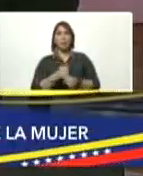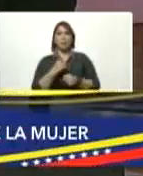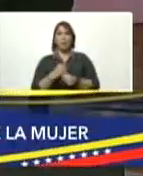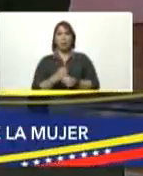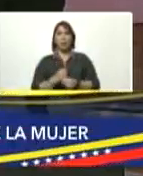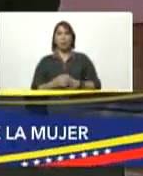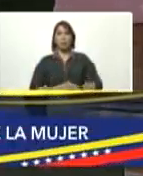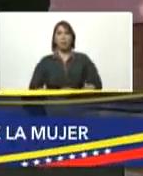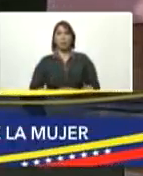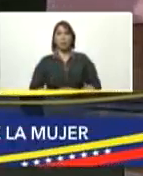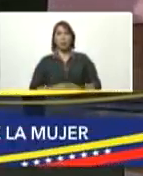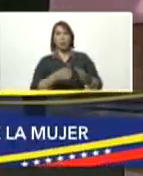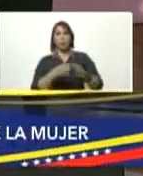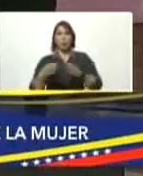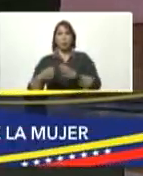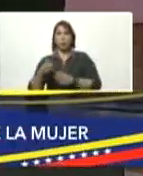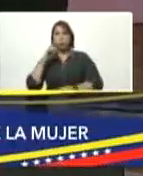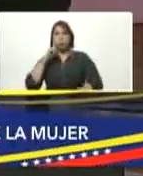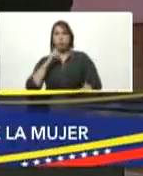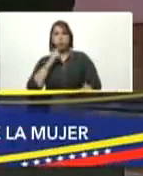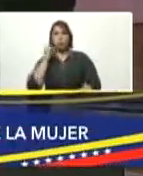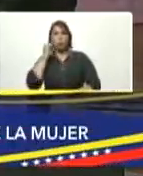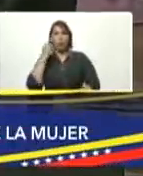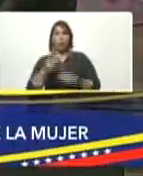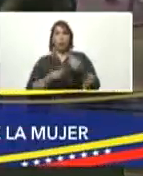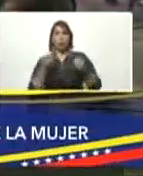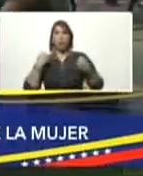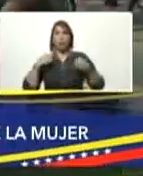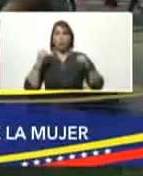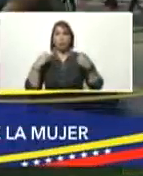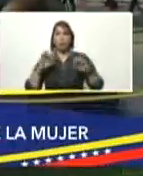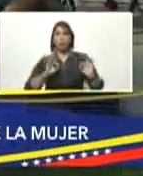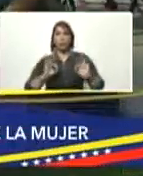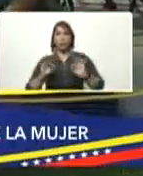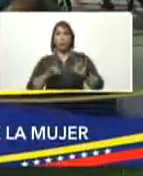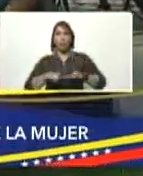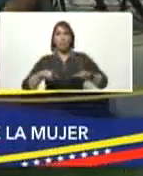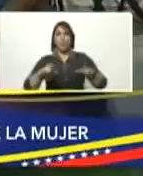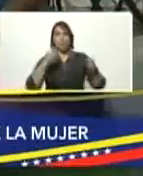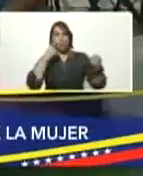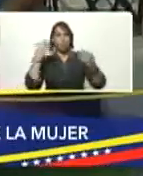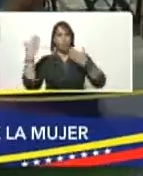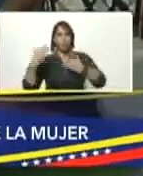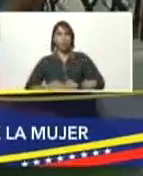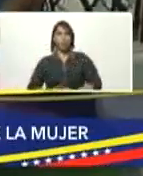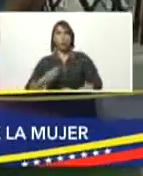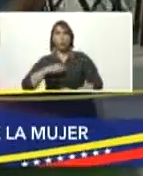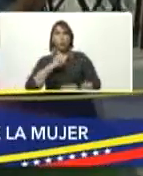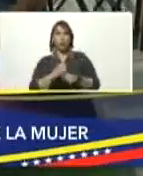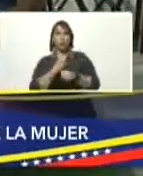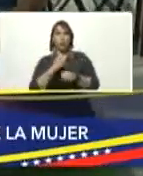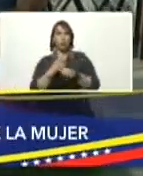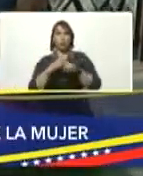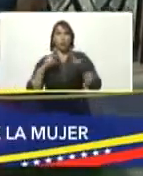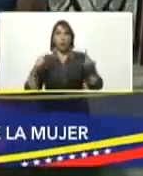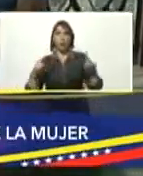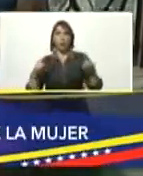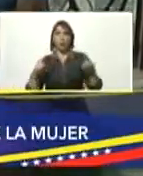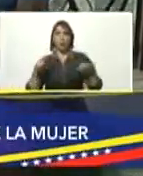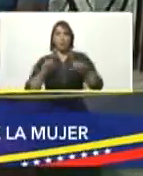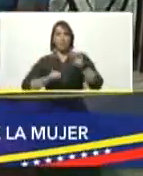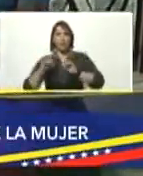los círculos estacionales. Aquí tenemos unas mujeres que están haciendo su práctica porque este espacio es para ellas. Estamos trabajando para